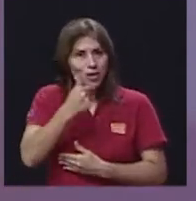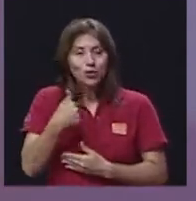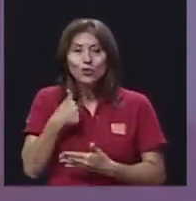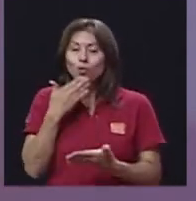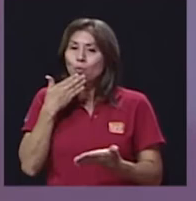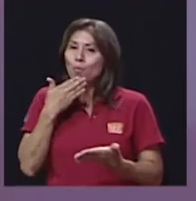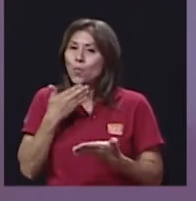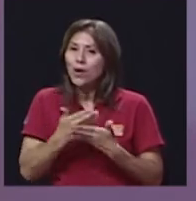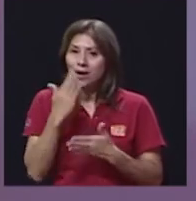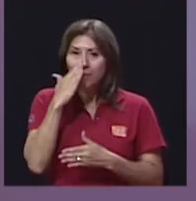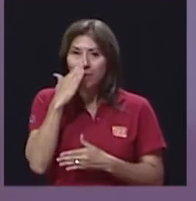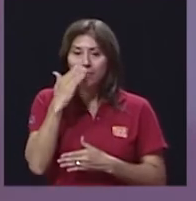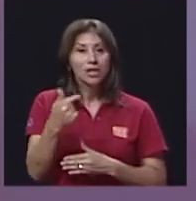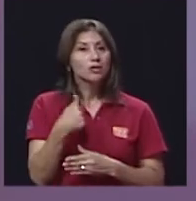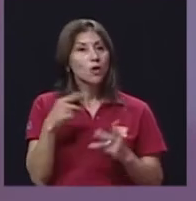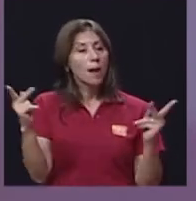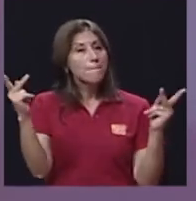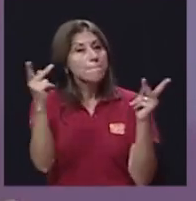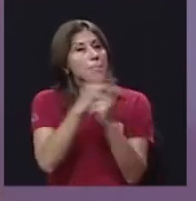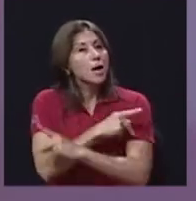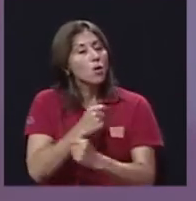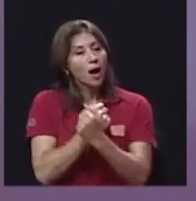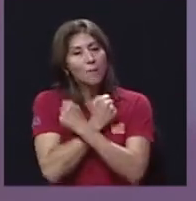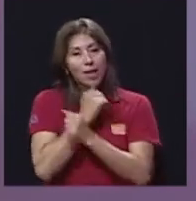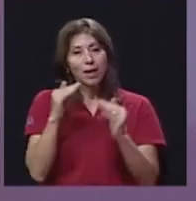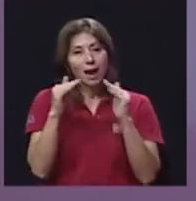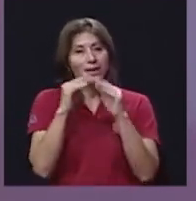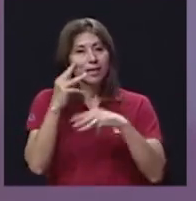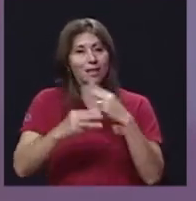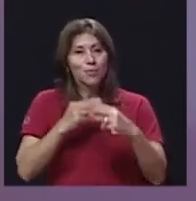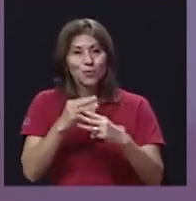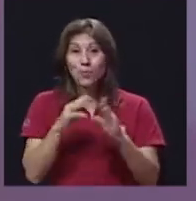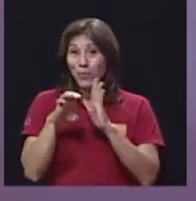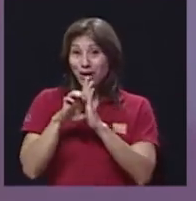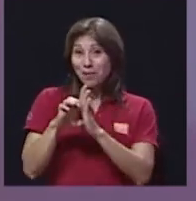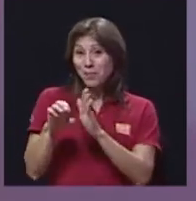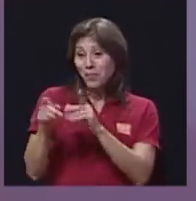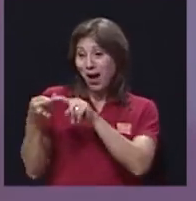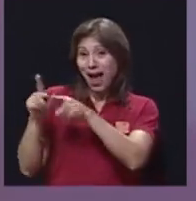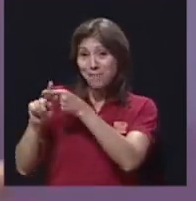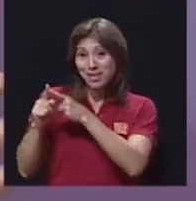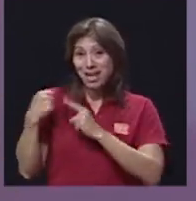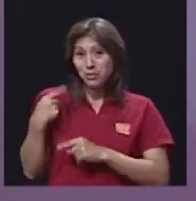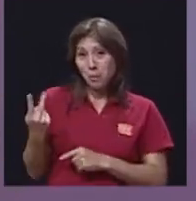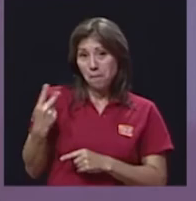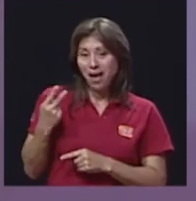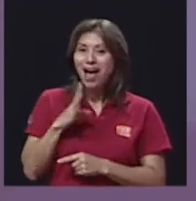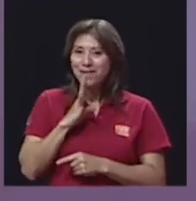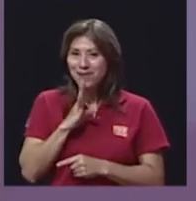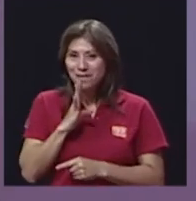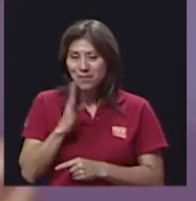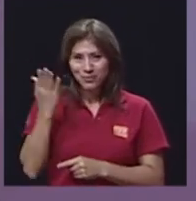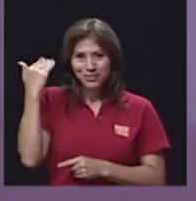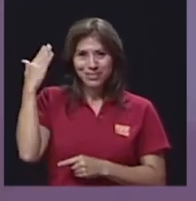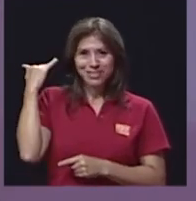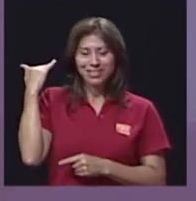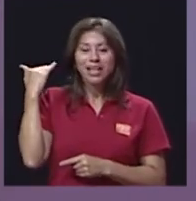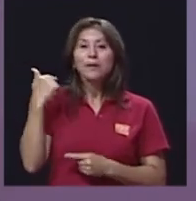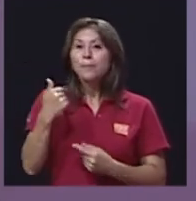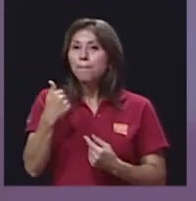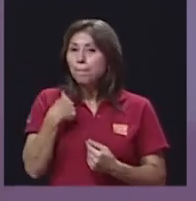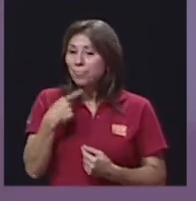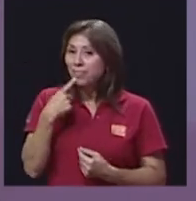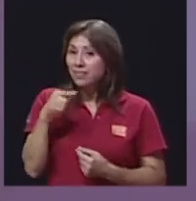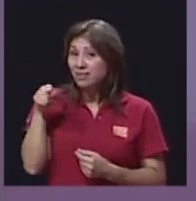la peor ama de casa del mundo y pues por ejemplo una amiga y yo hablábamos un día de estos que ahora lo comentábamos y le decía